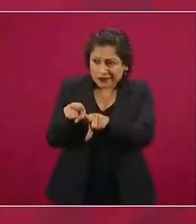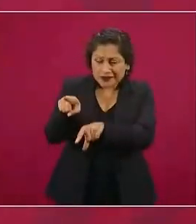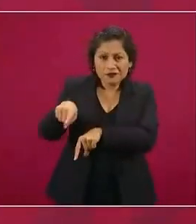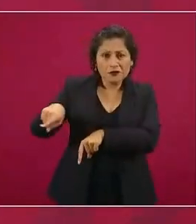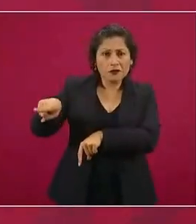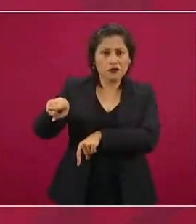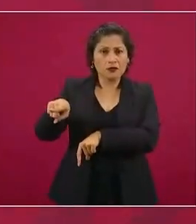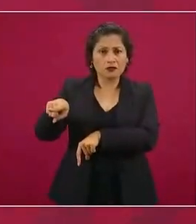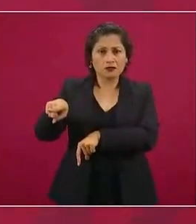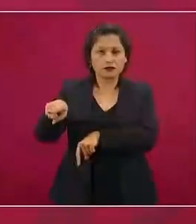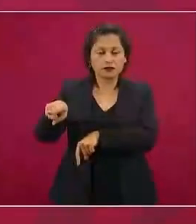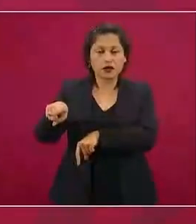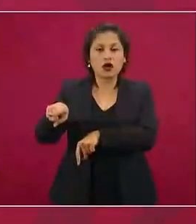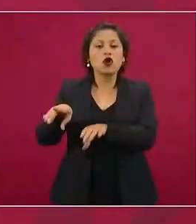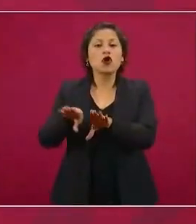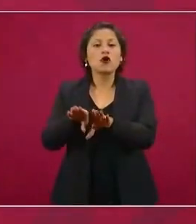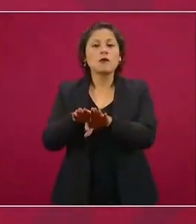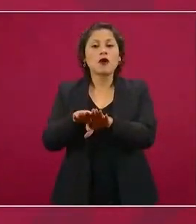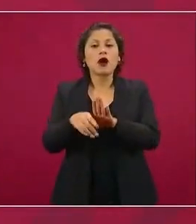con estos mecanismos.